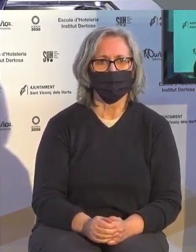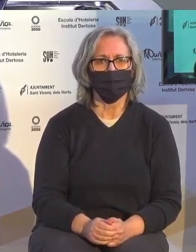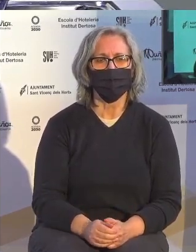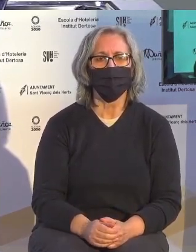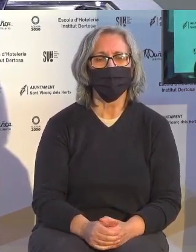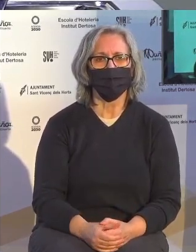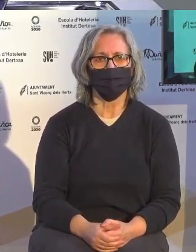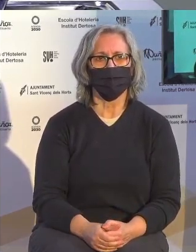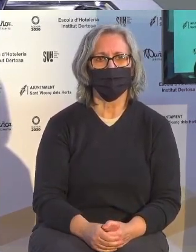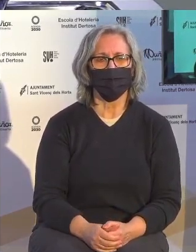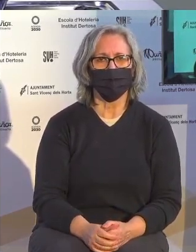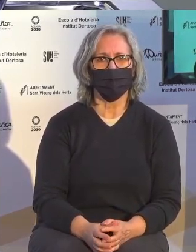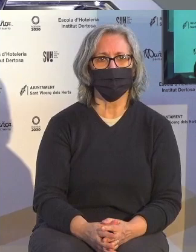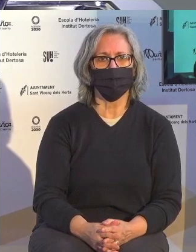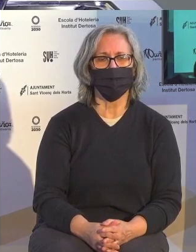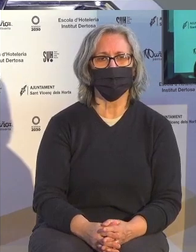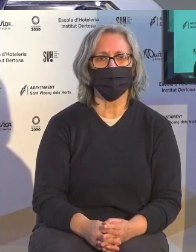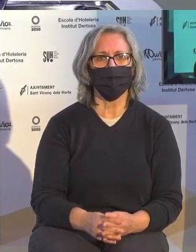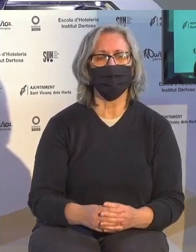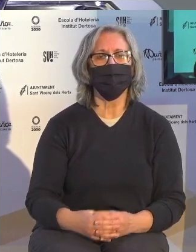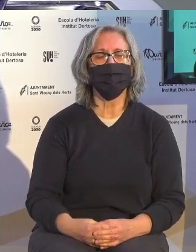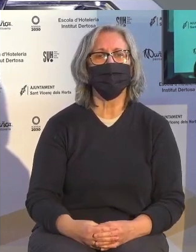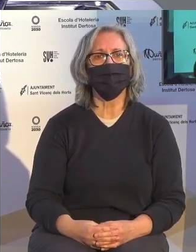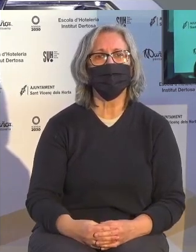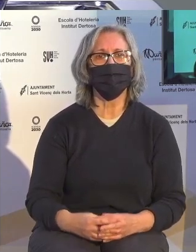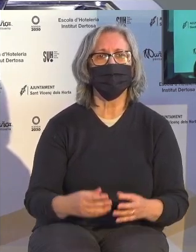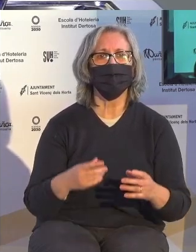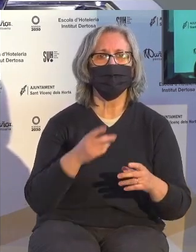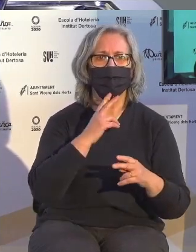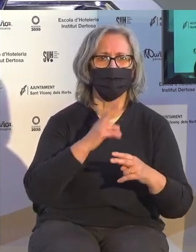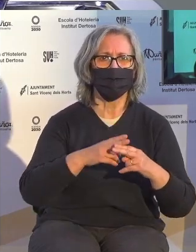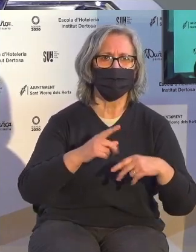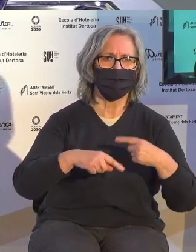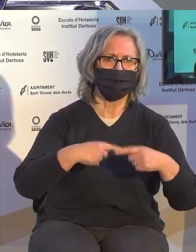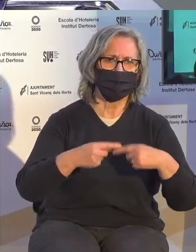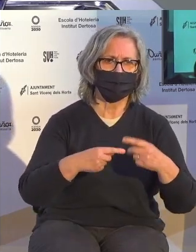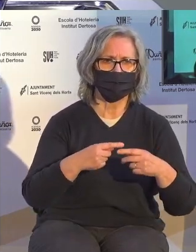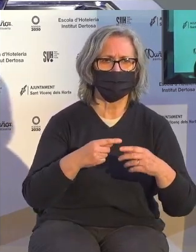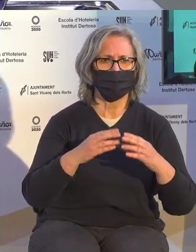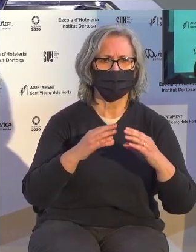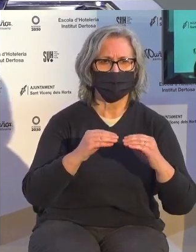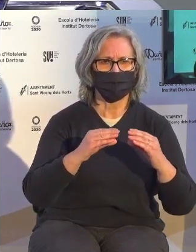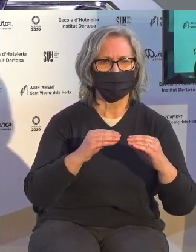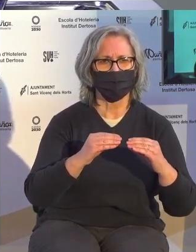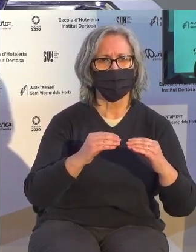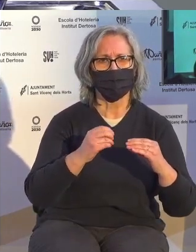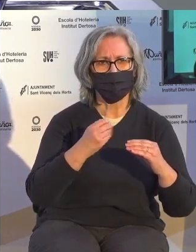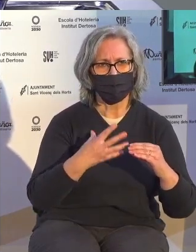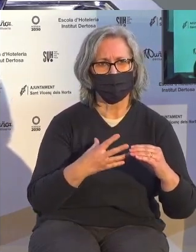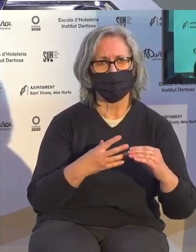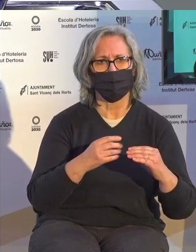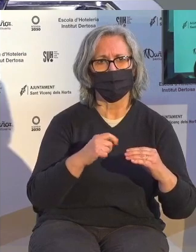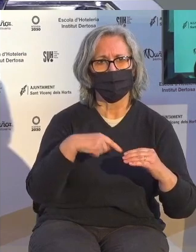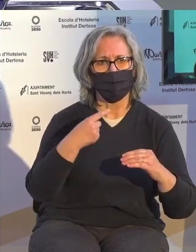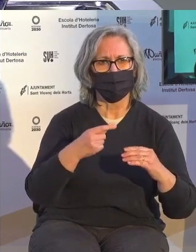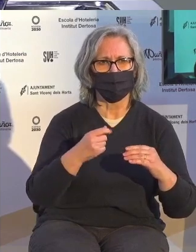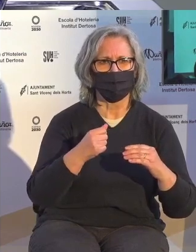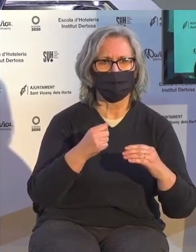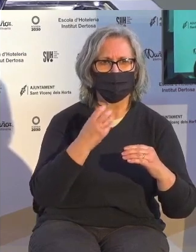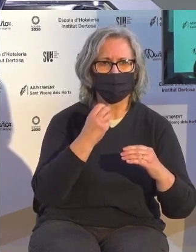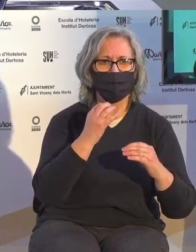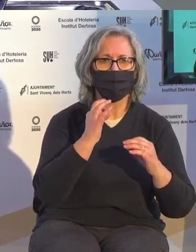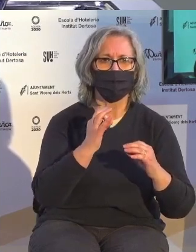vamos tener una textura muy crujiente crocante de este merengue este lo utilizo el chocolate blanco